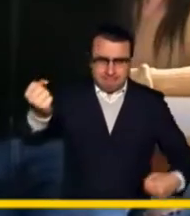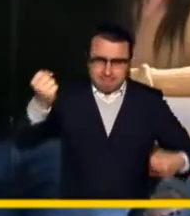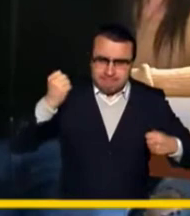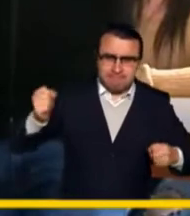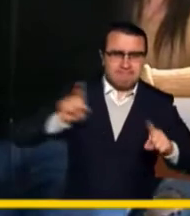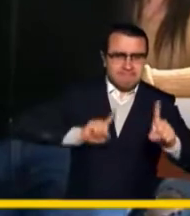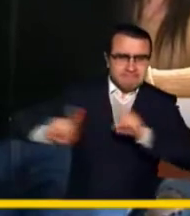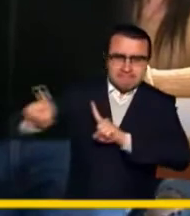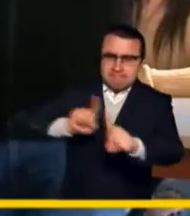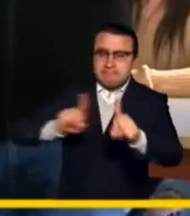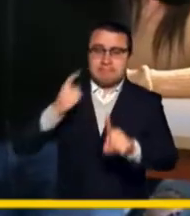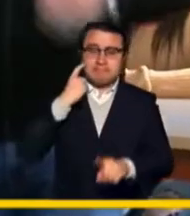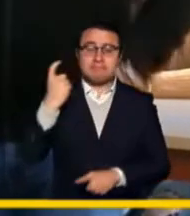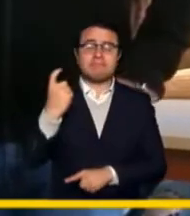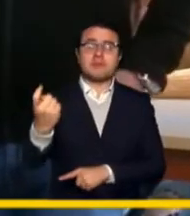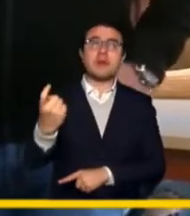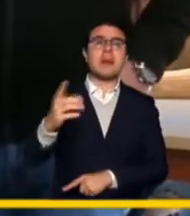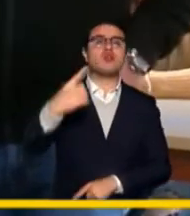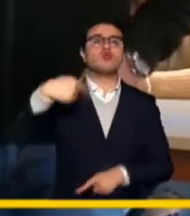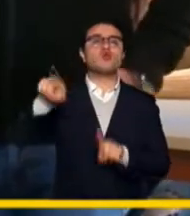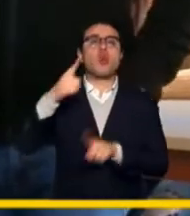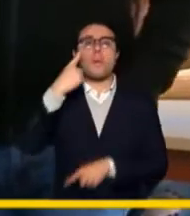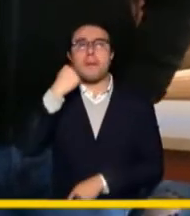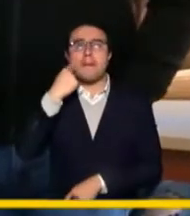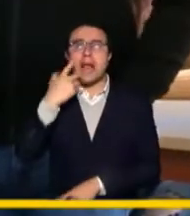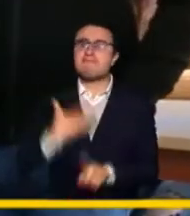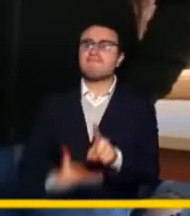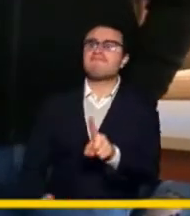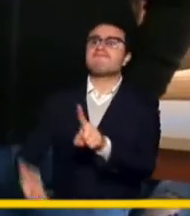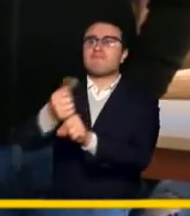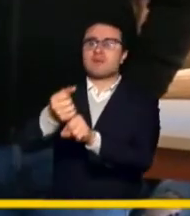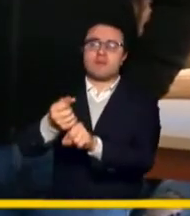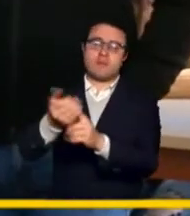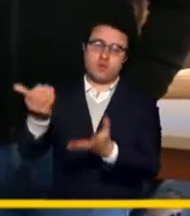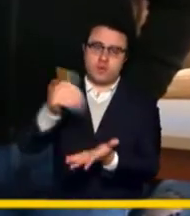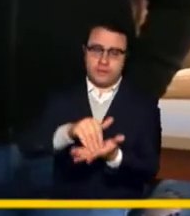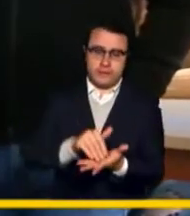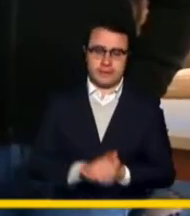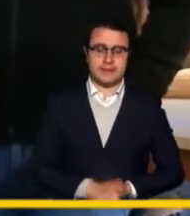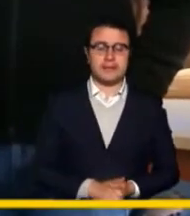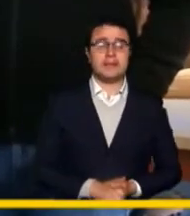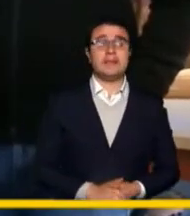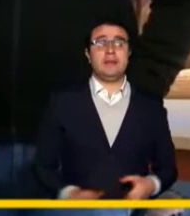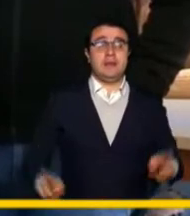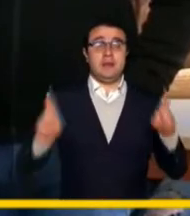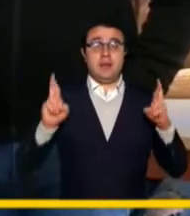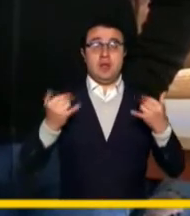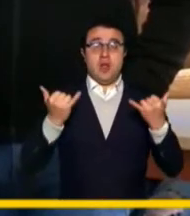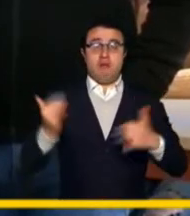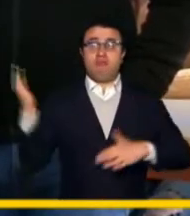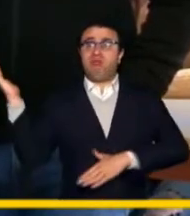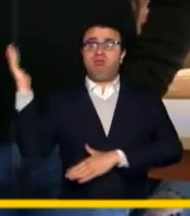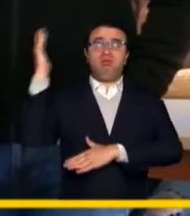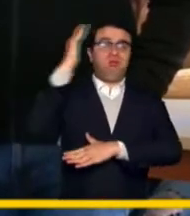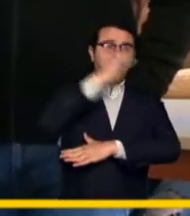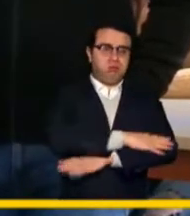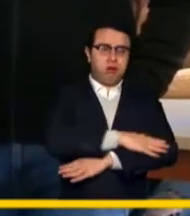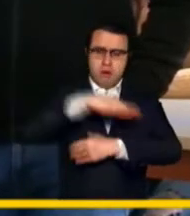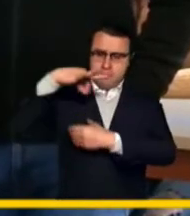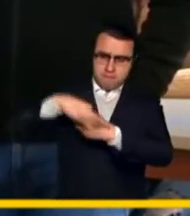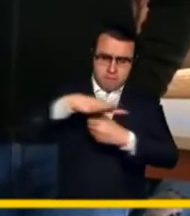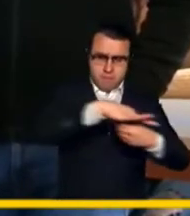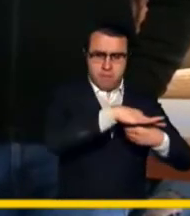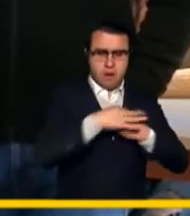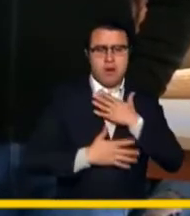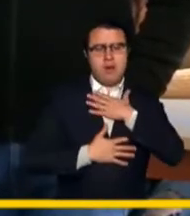pueda recuperar a su señor padre. Esperamos en el día de hoy la tranquilidad, la